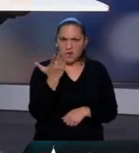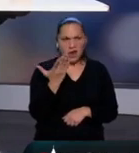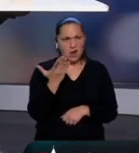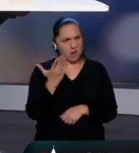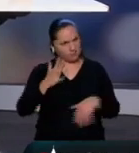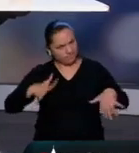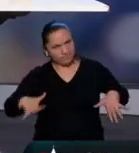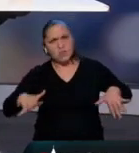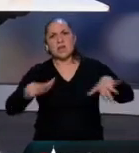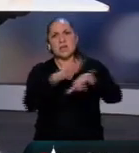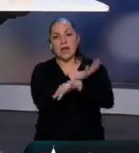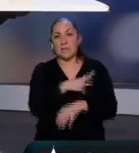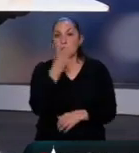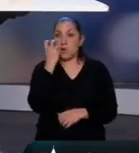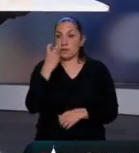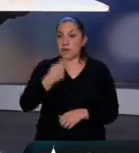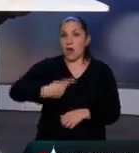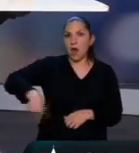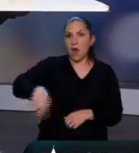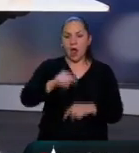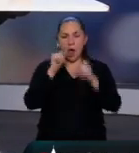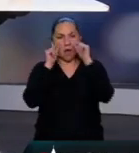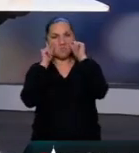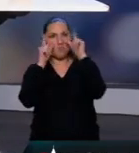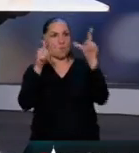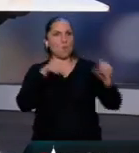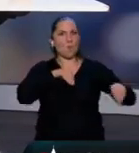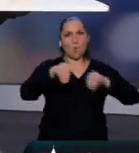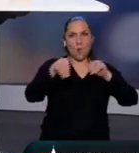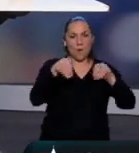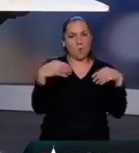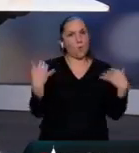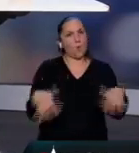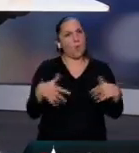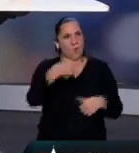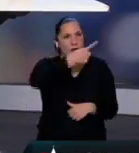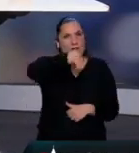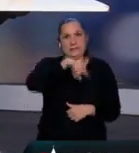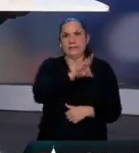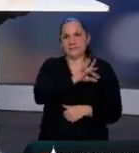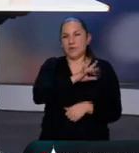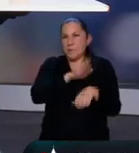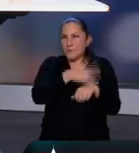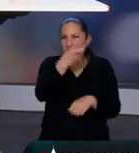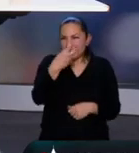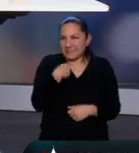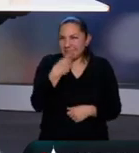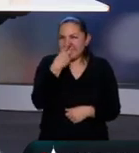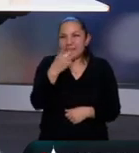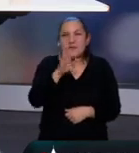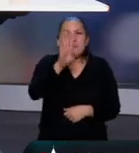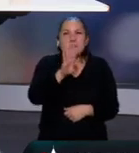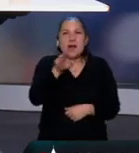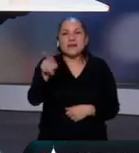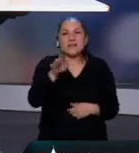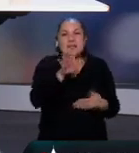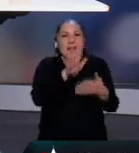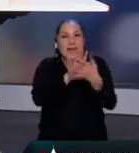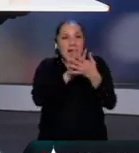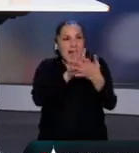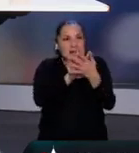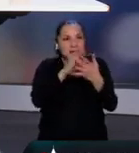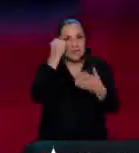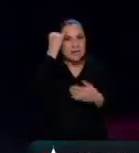creo, por eso yo decía que vivían en una cárcel ideológica, porque tienen muy asimilado un adoctrinamiento